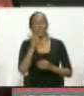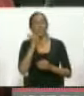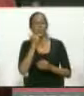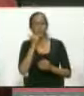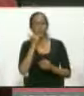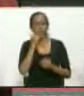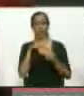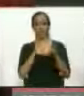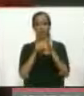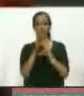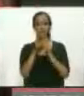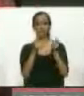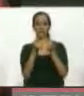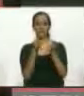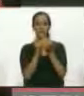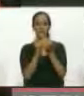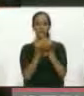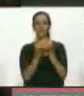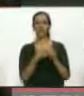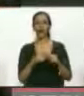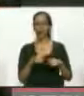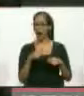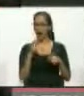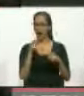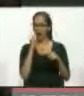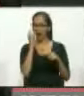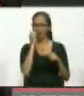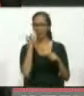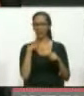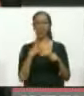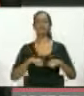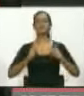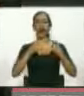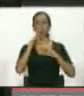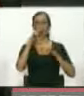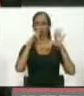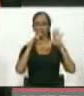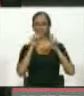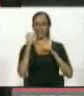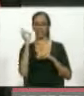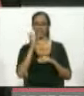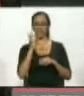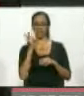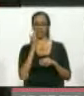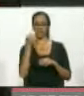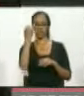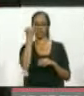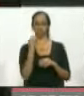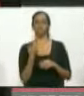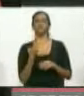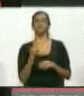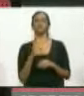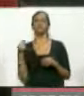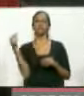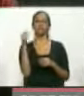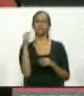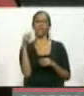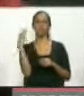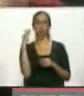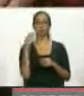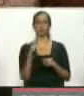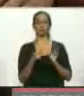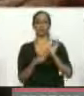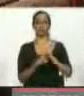desarrollo económico más de que el tipo tiene 80 por ciento de imagen negativa en colombia se ha demostrado